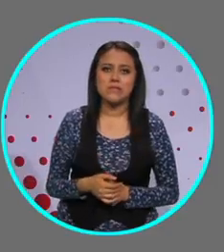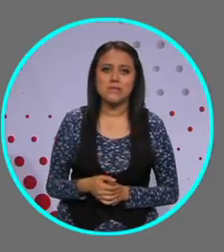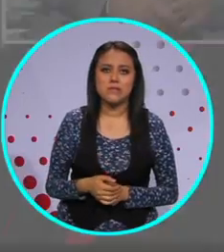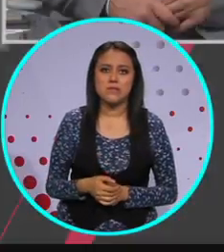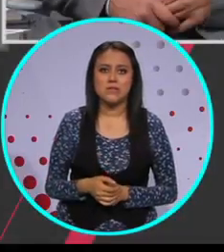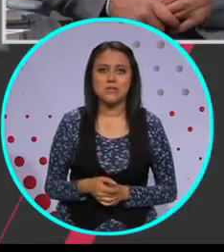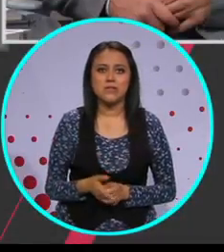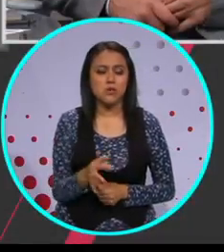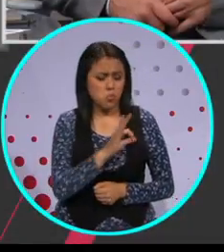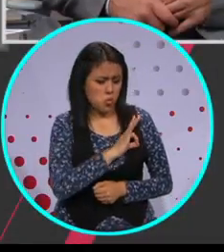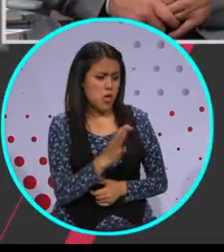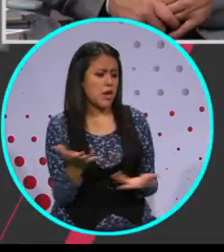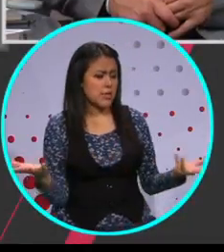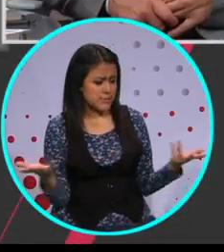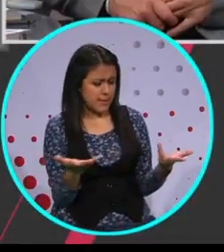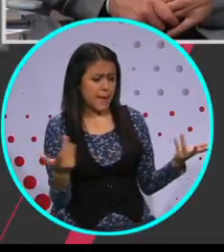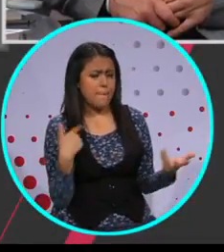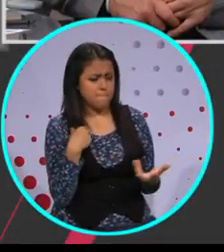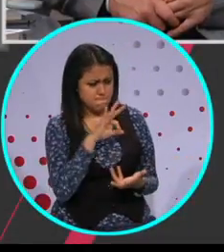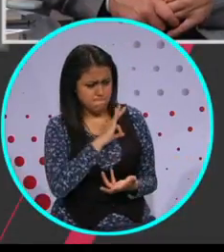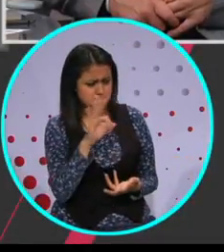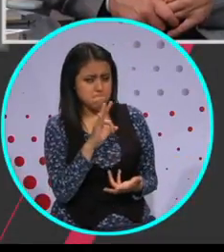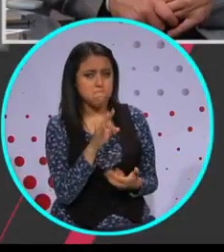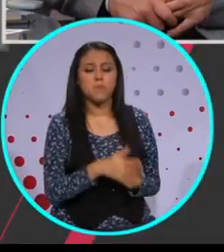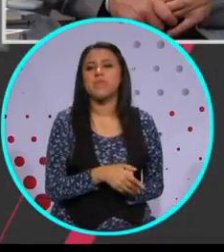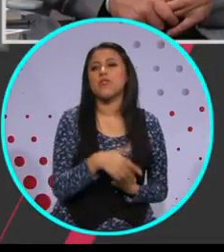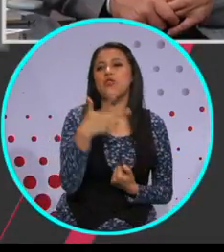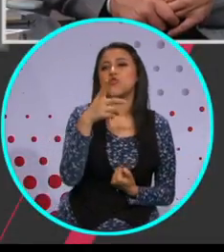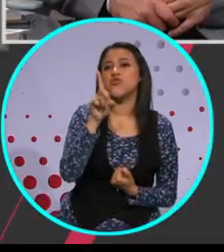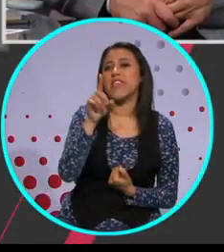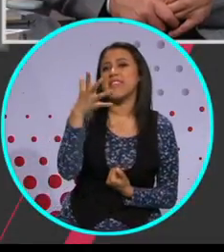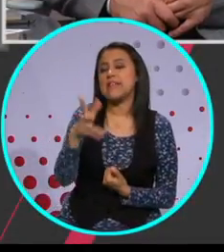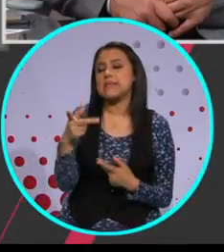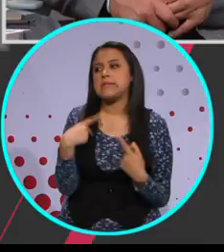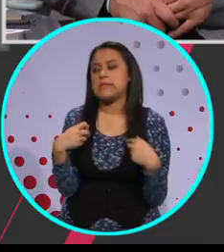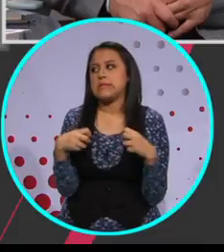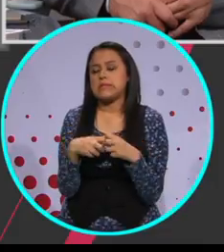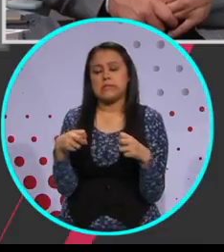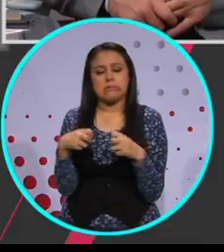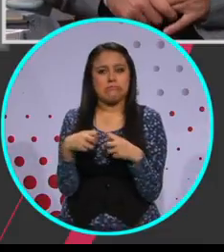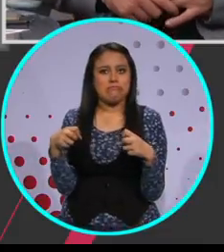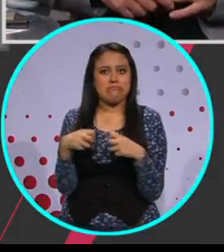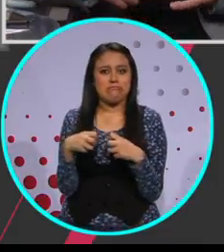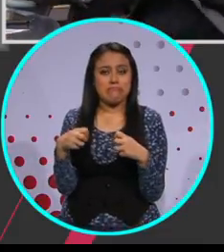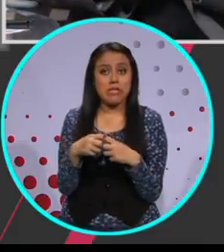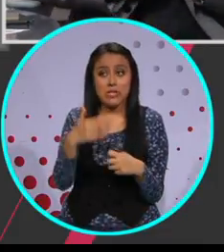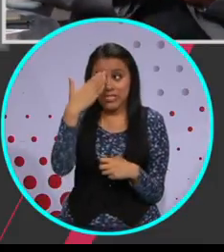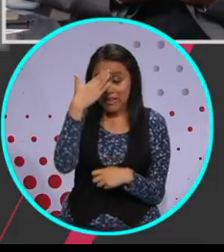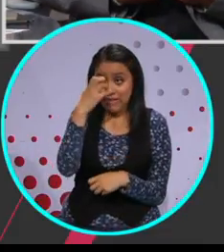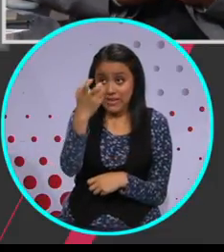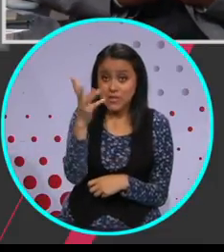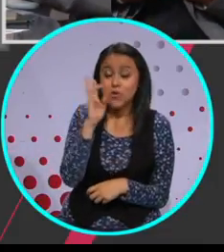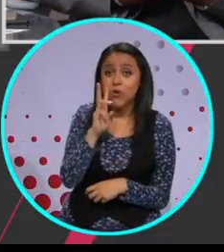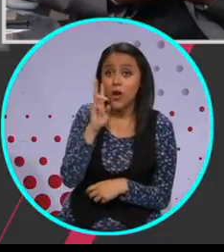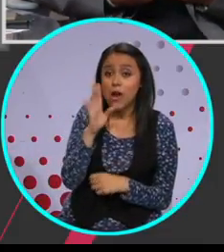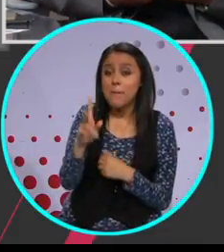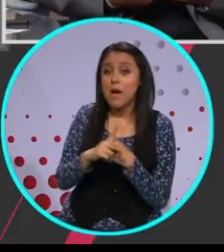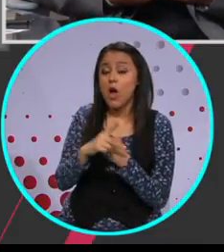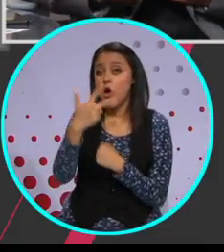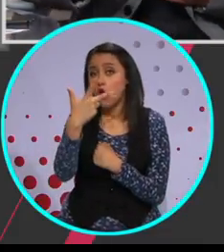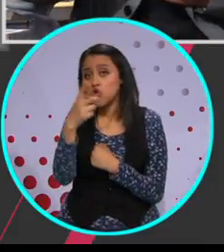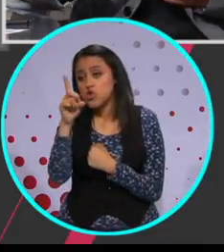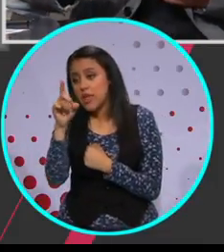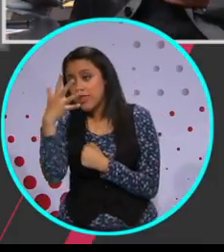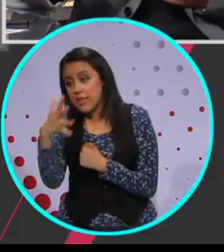aventura de me la juego hoy ocho de cada diez nos dice que se siente angustiado entonces lo que es tener un país donde ocho de cada